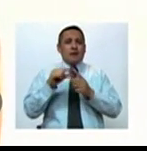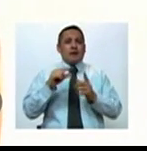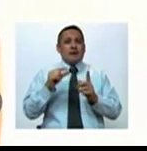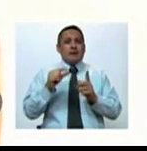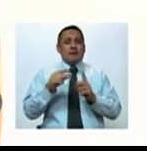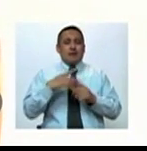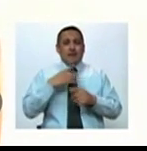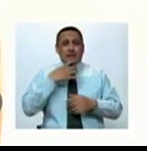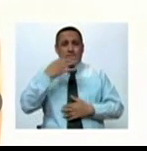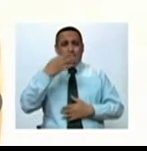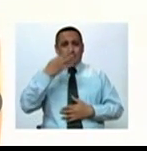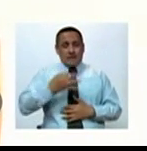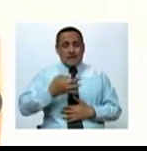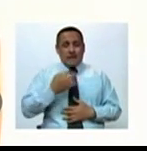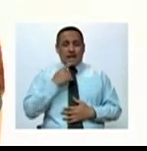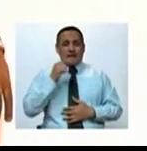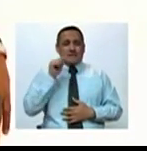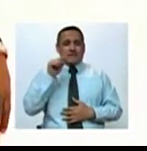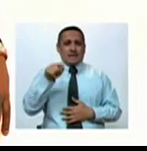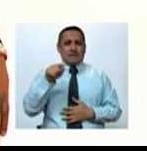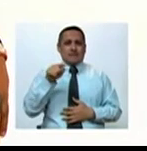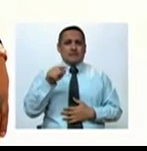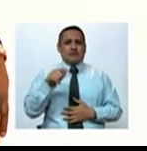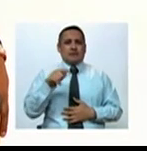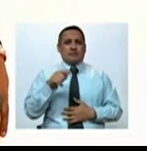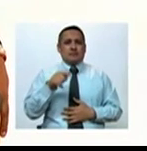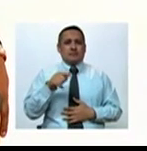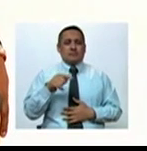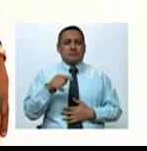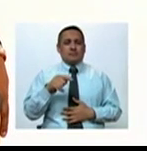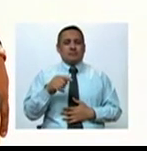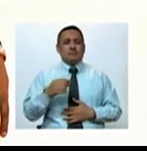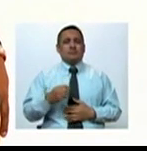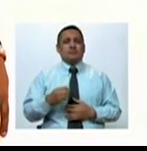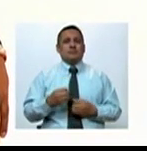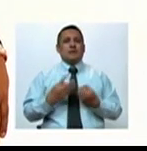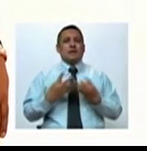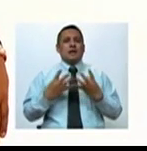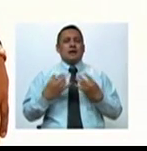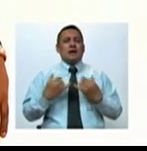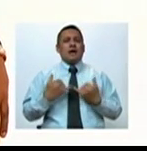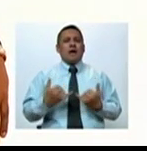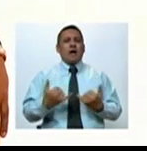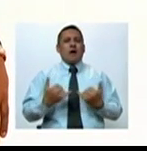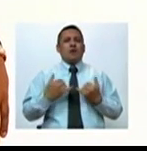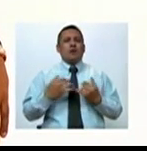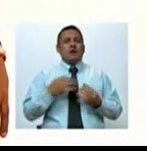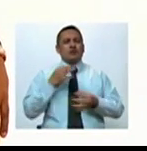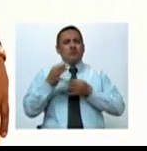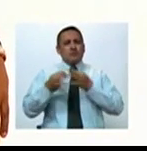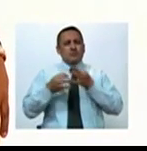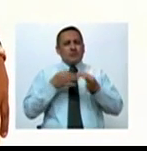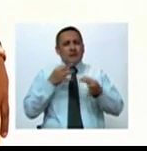usuales son esos. de acuerdo. Ahora bien, y